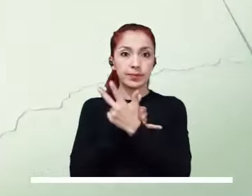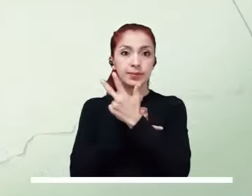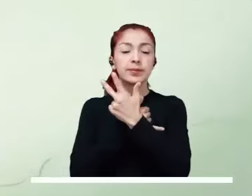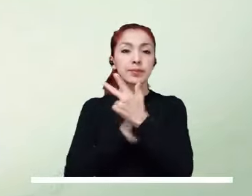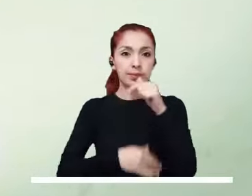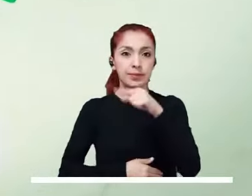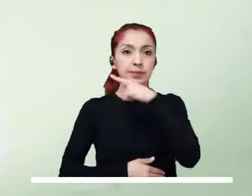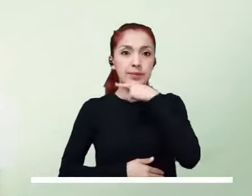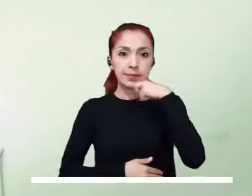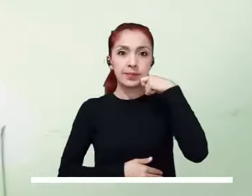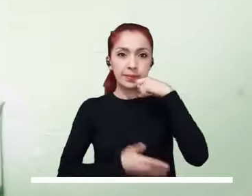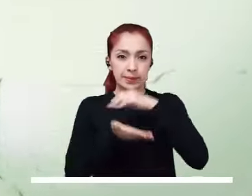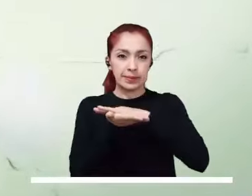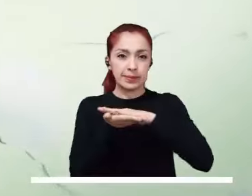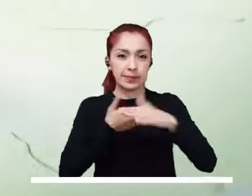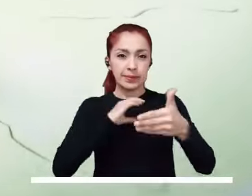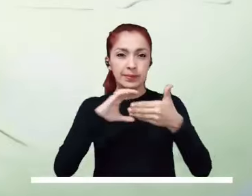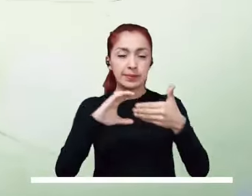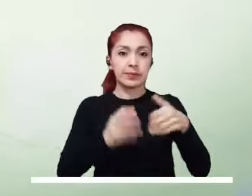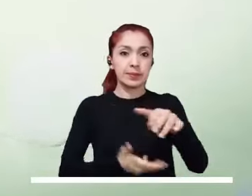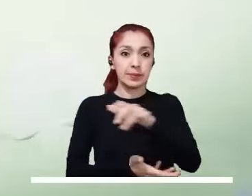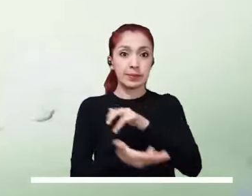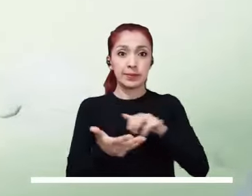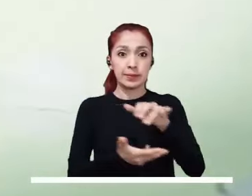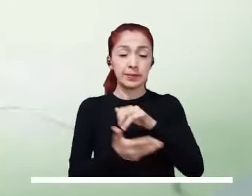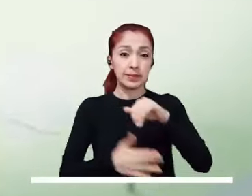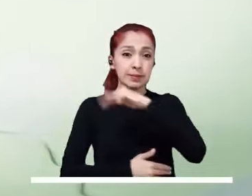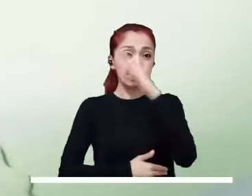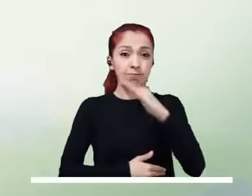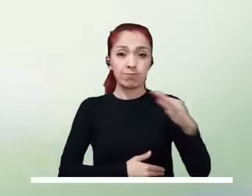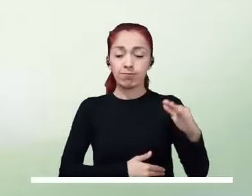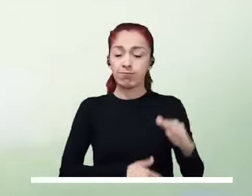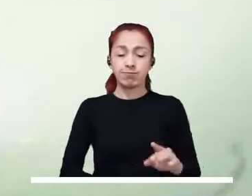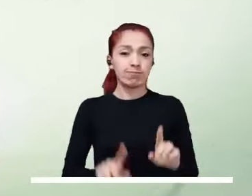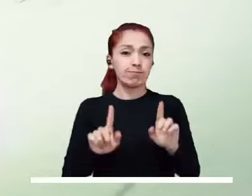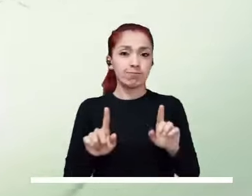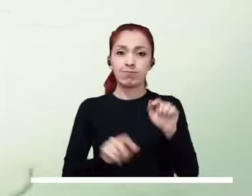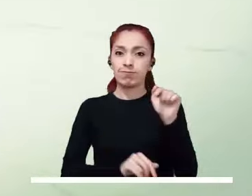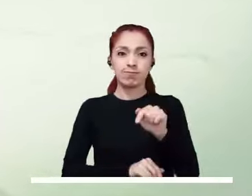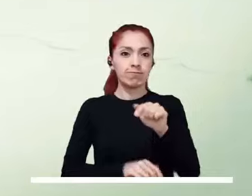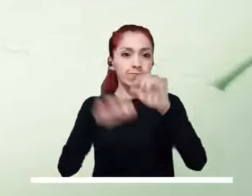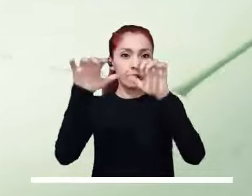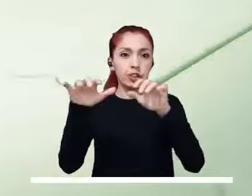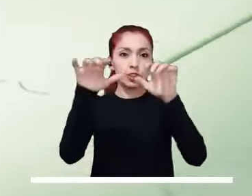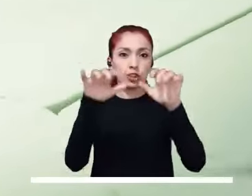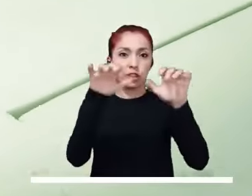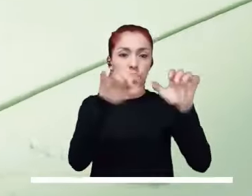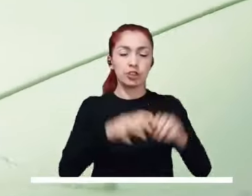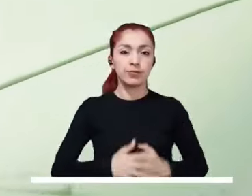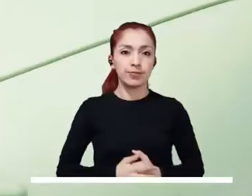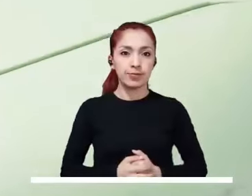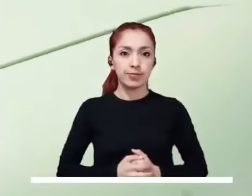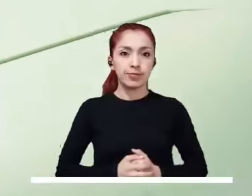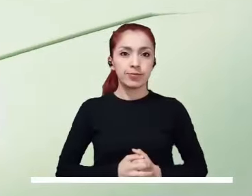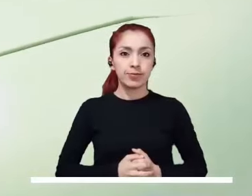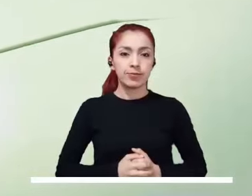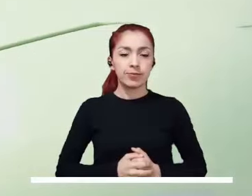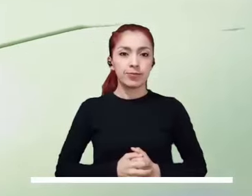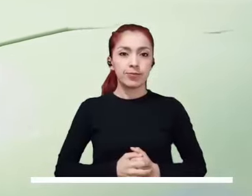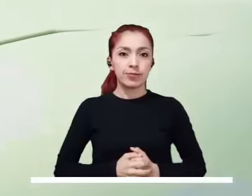La región andina mantendrá tiempo seco, salvo en Santander y Antioquia, donde están previstas lloviznas.